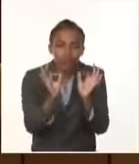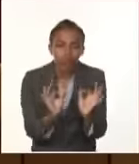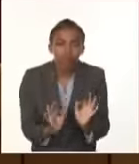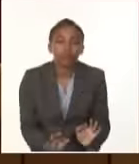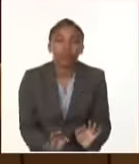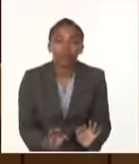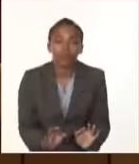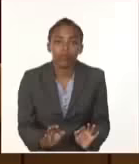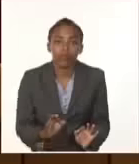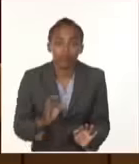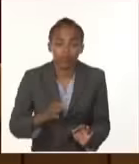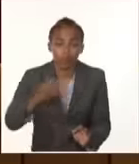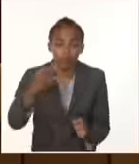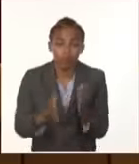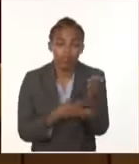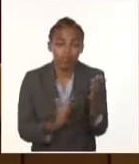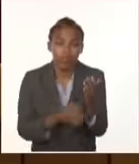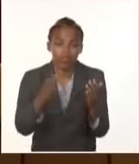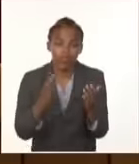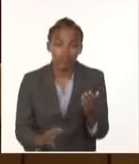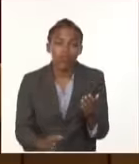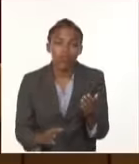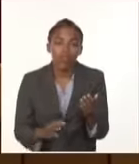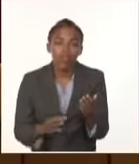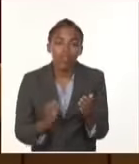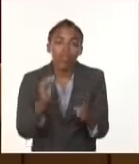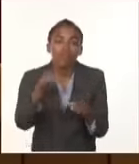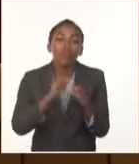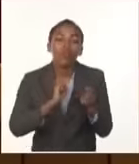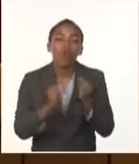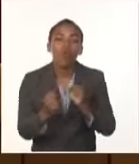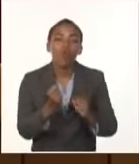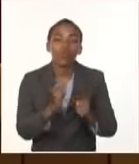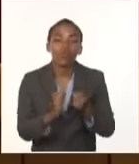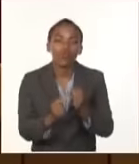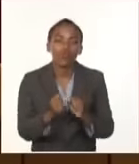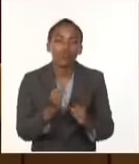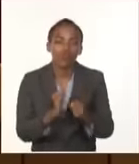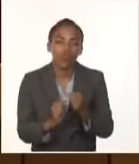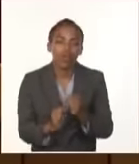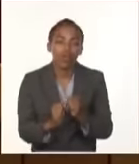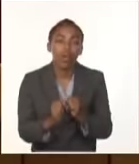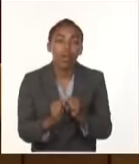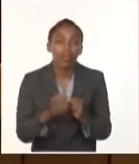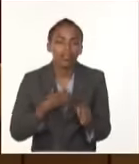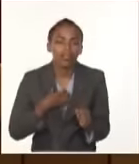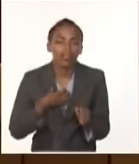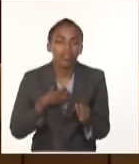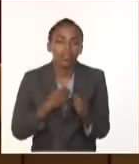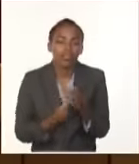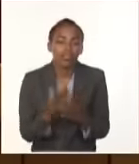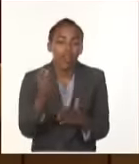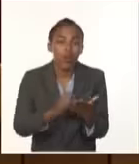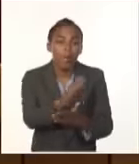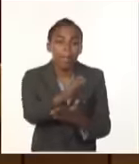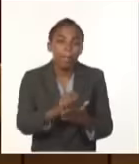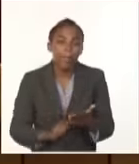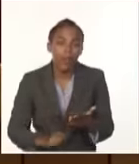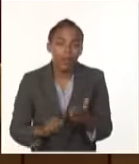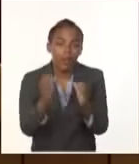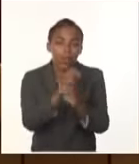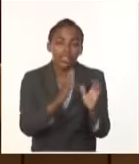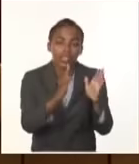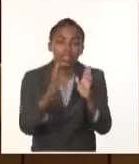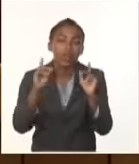aseguradas, con el debido control, las que deberán ser apoyadas con una adecuada estrategia de comunicación política e